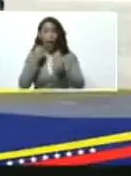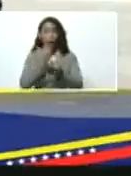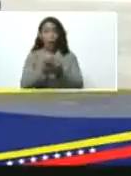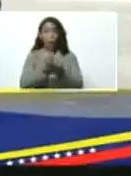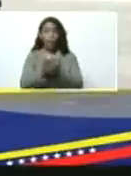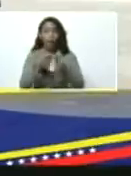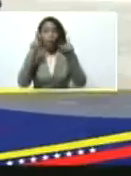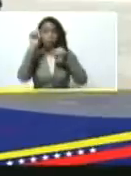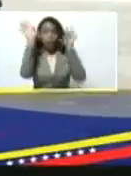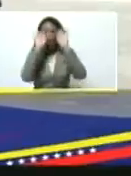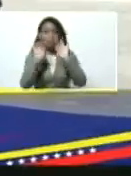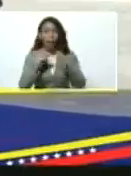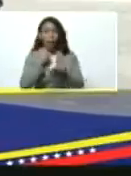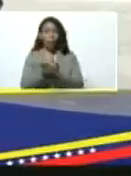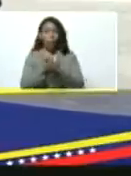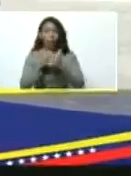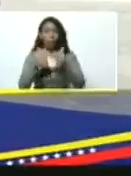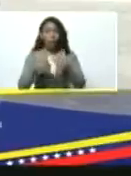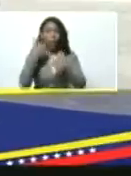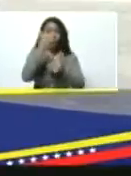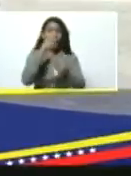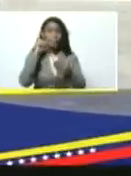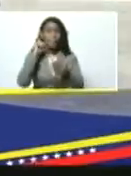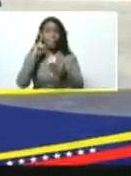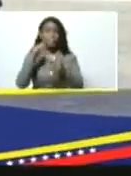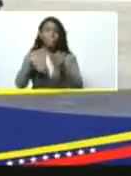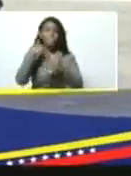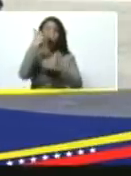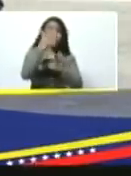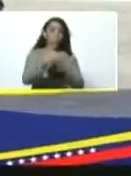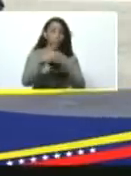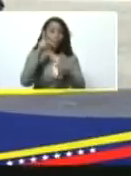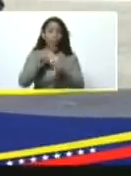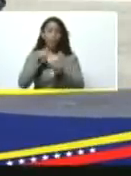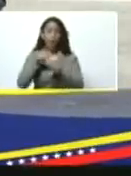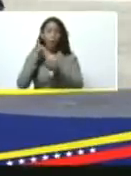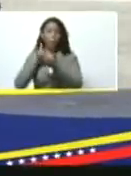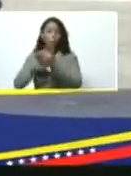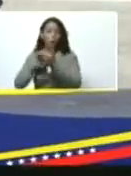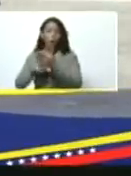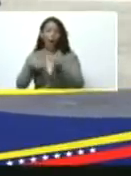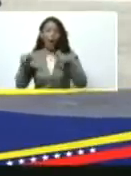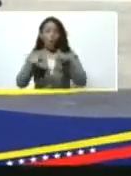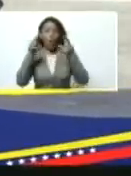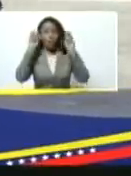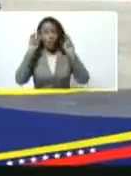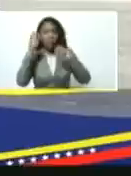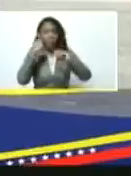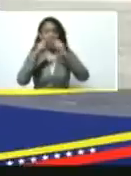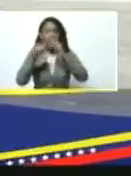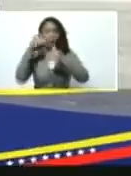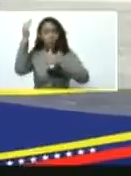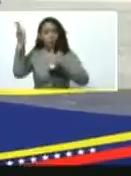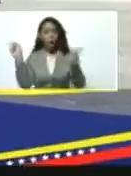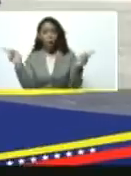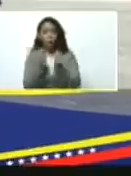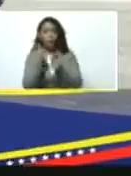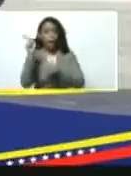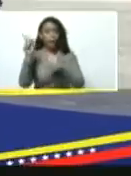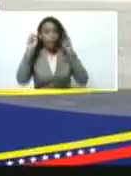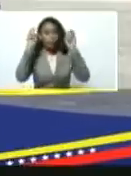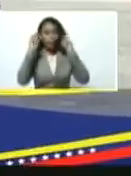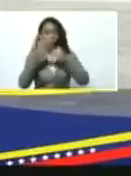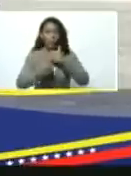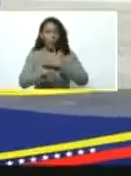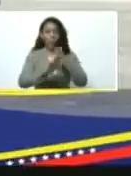un modelo económico post-rentista, post-petrolero, y el sector exportador, el motor exportador, aporta este paso